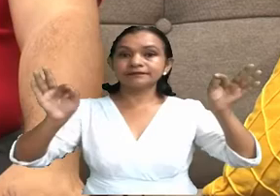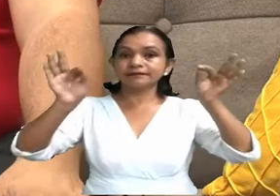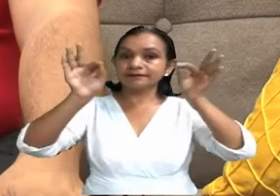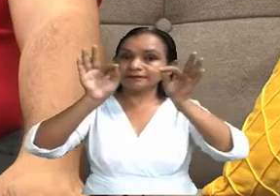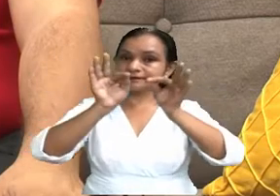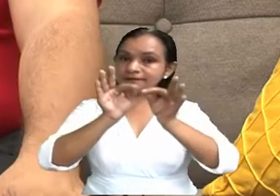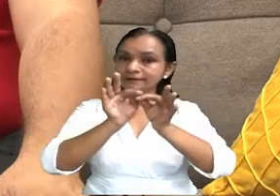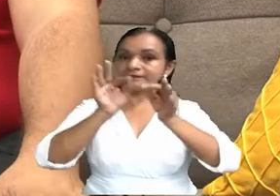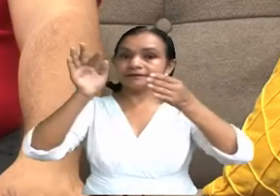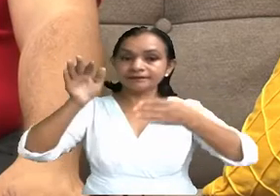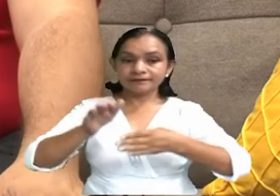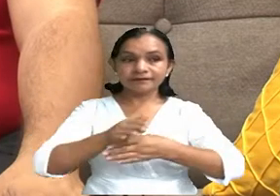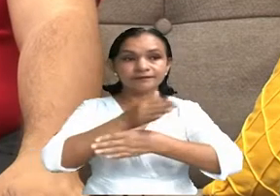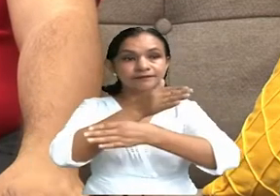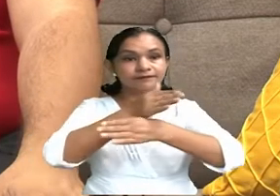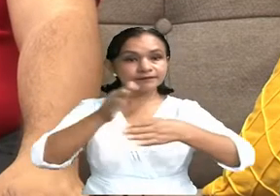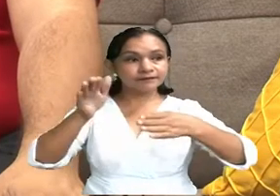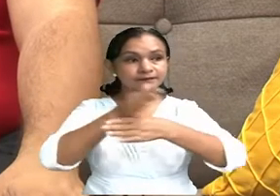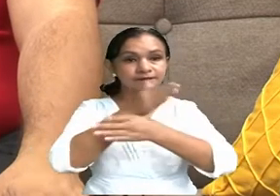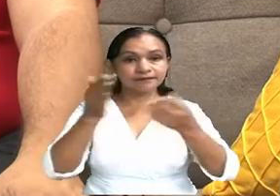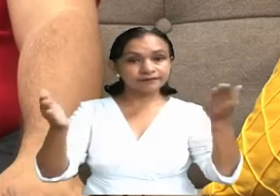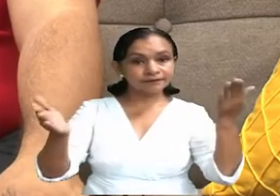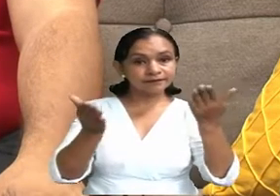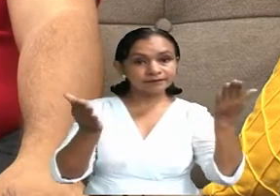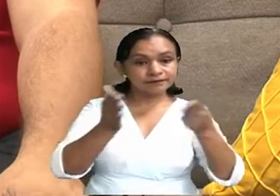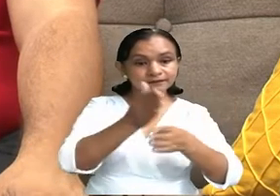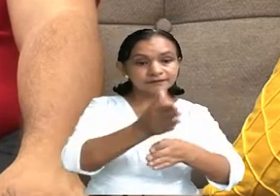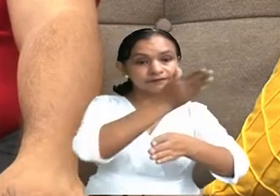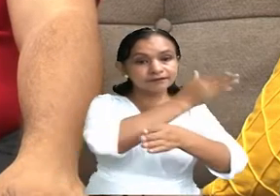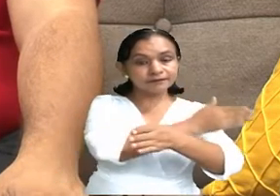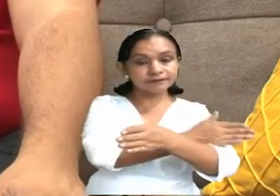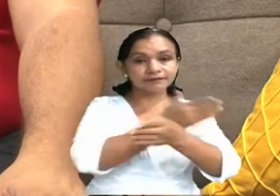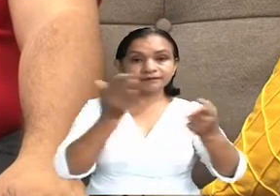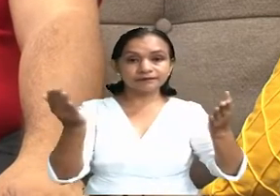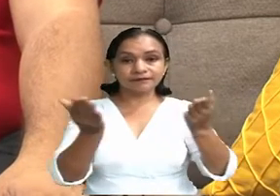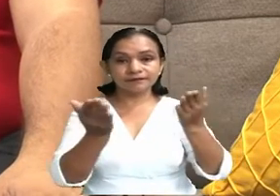una gran diferencia de cómo se hacía antes y cómo se hace ahora.